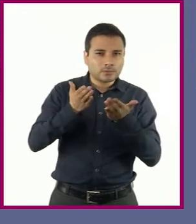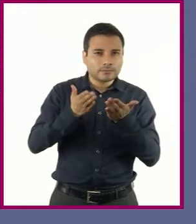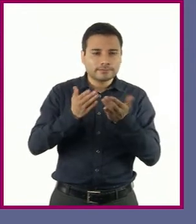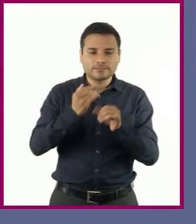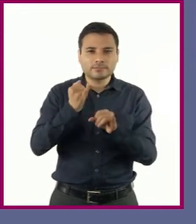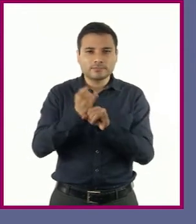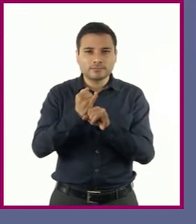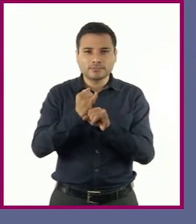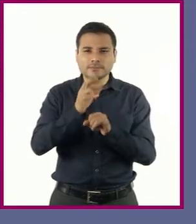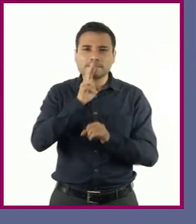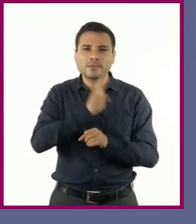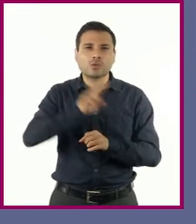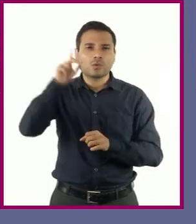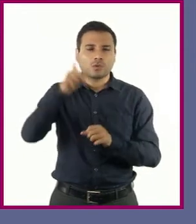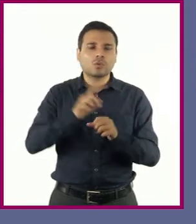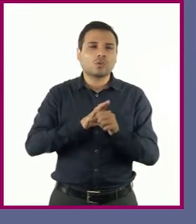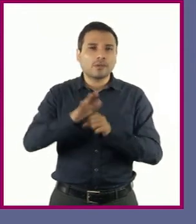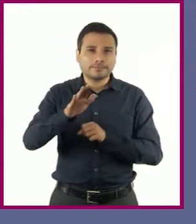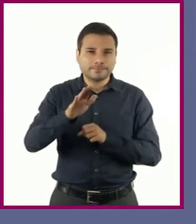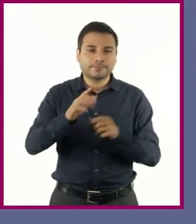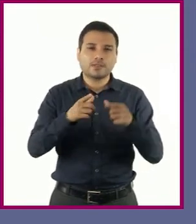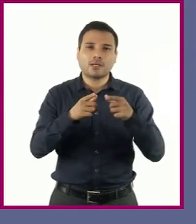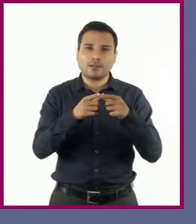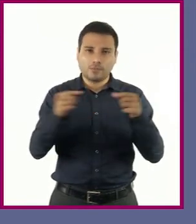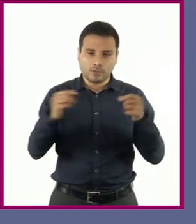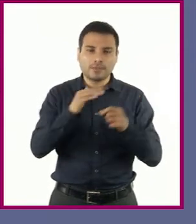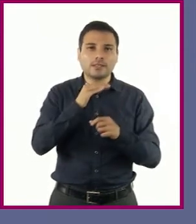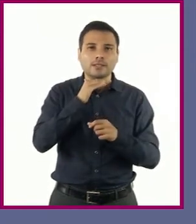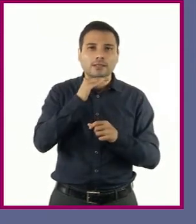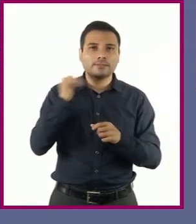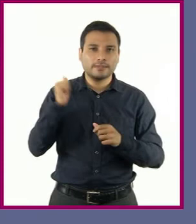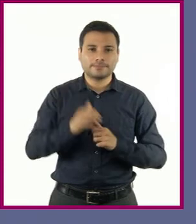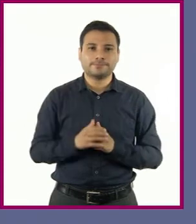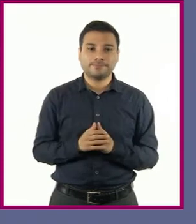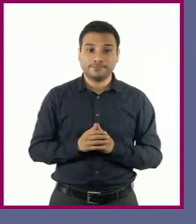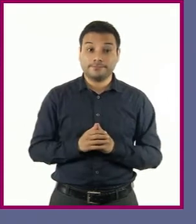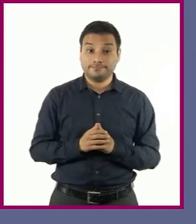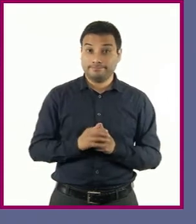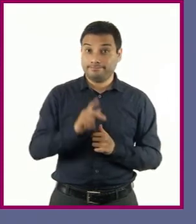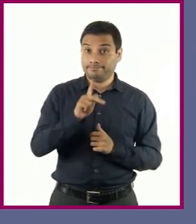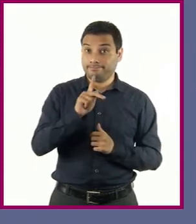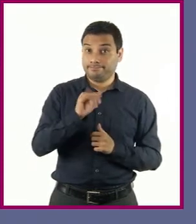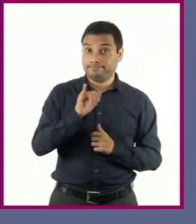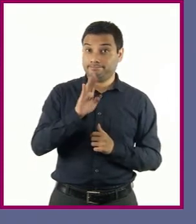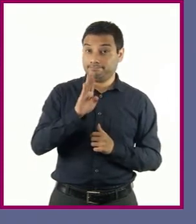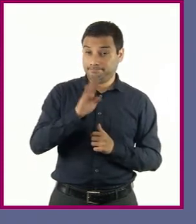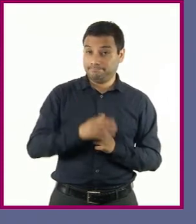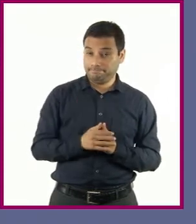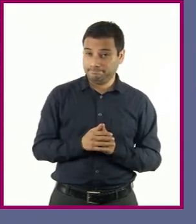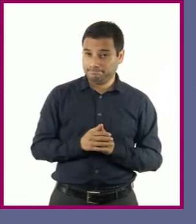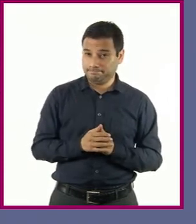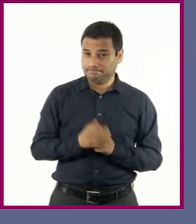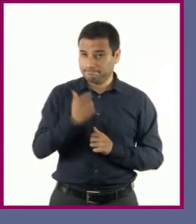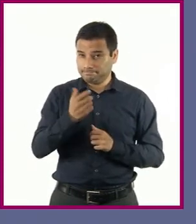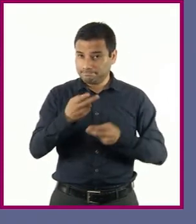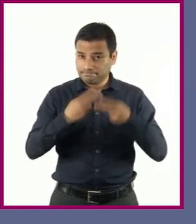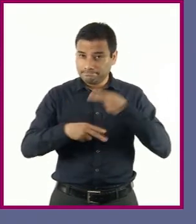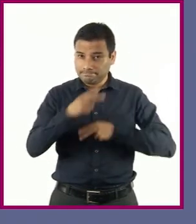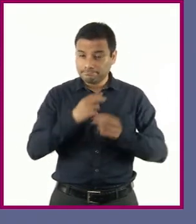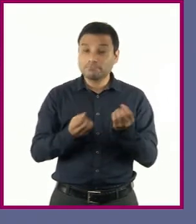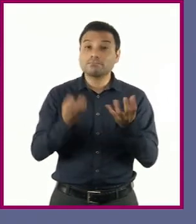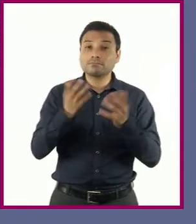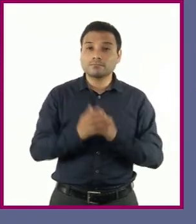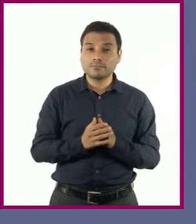son Japón y Alemania, ya que su aportación al Producto Interno Bruto, PIB, en este sector, es